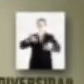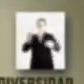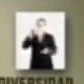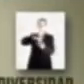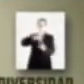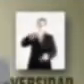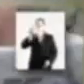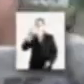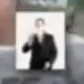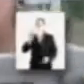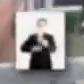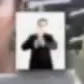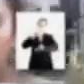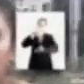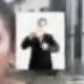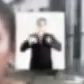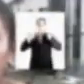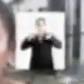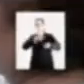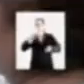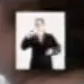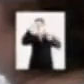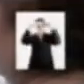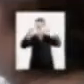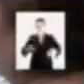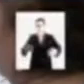El ser humano no le tiene miedo a nada.